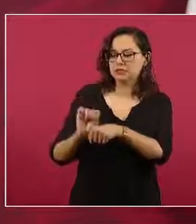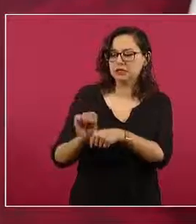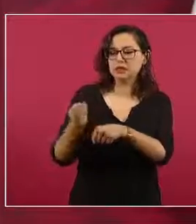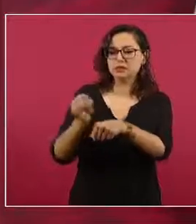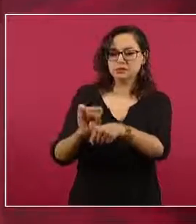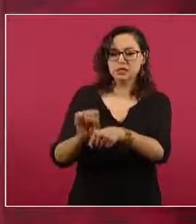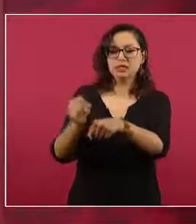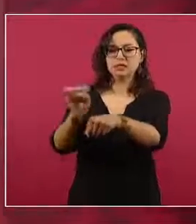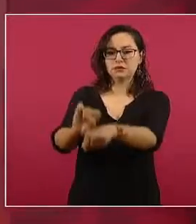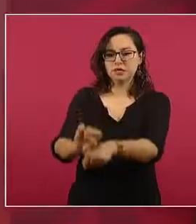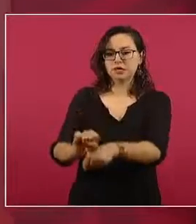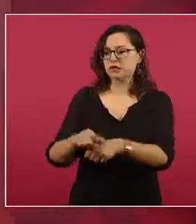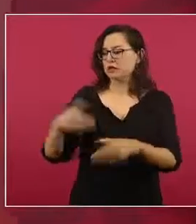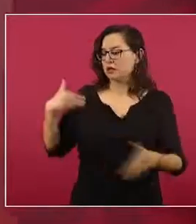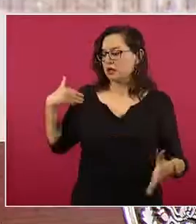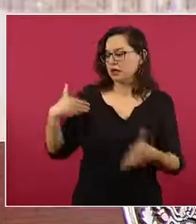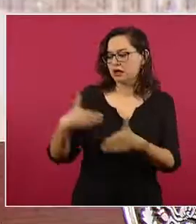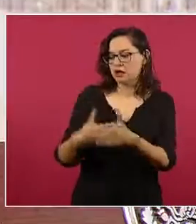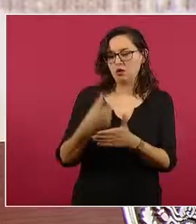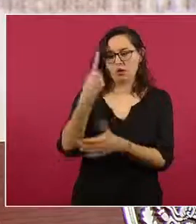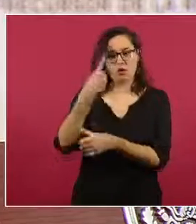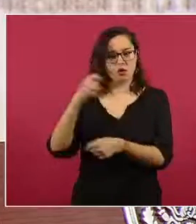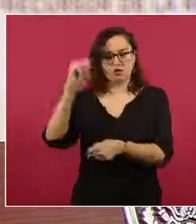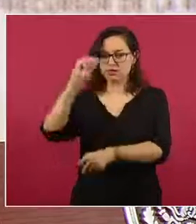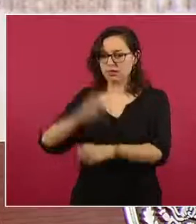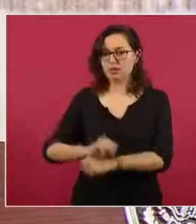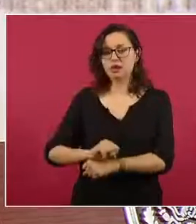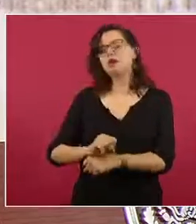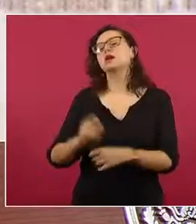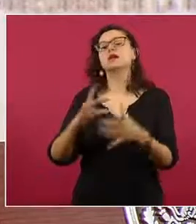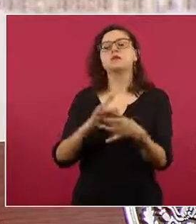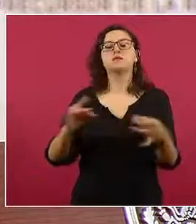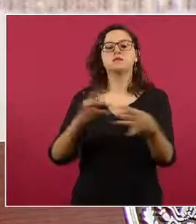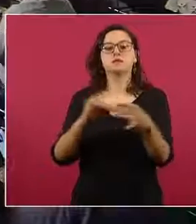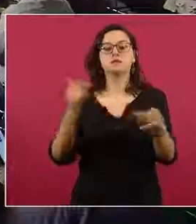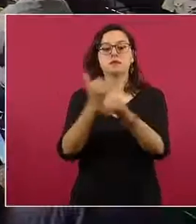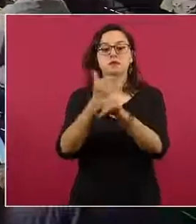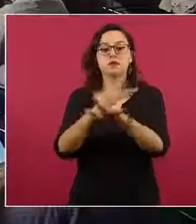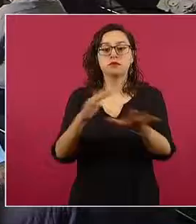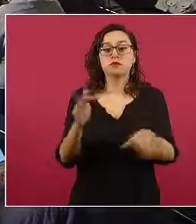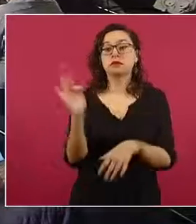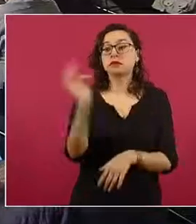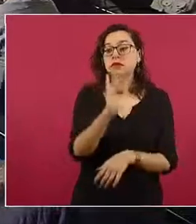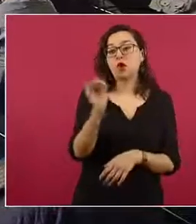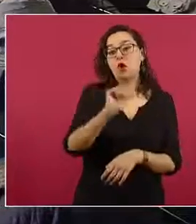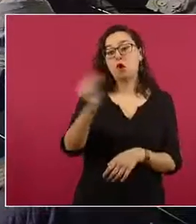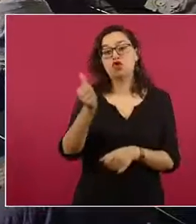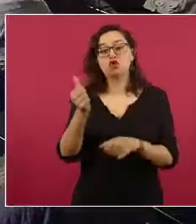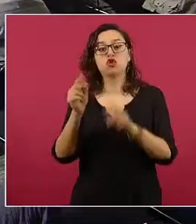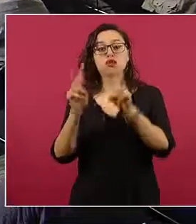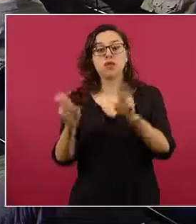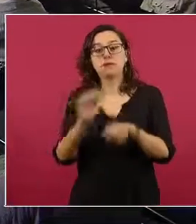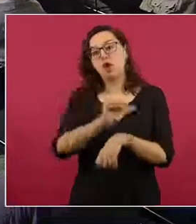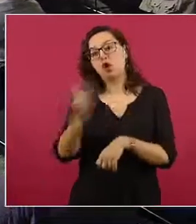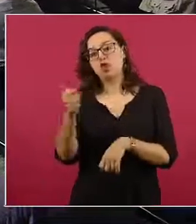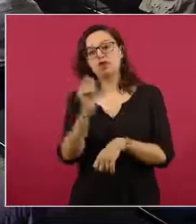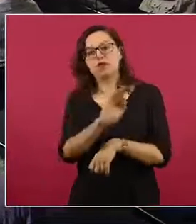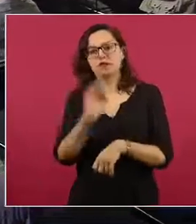si hay otros temas, pueden plantearlo. Muy bien, a ver. Gracias.